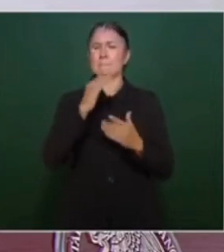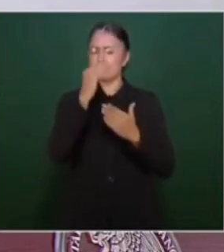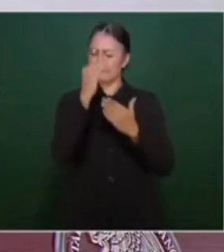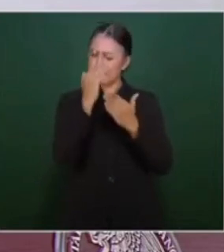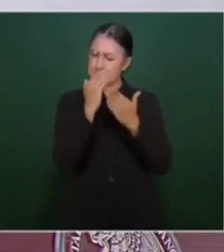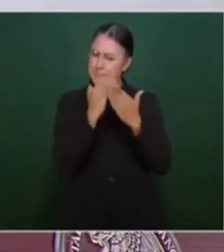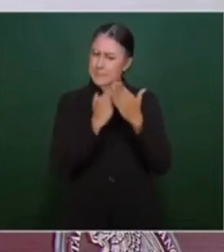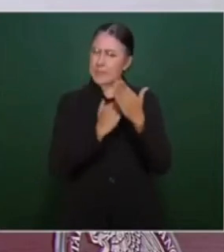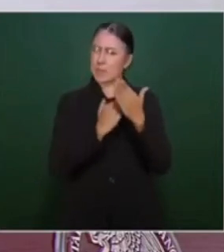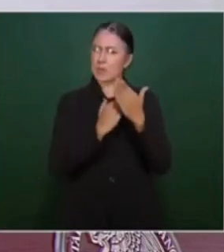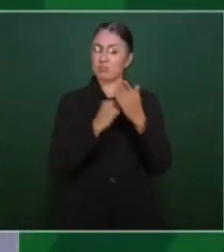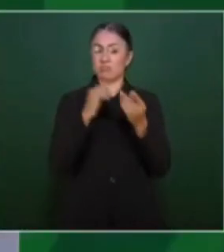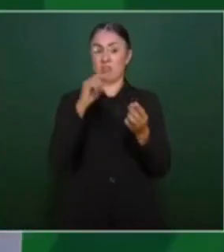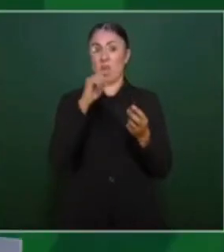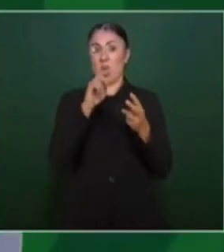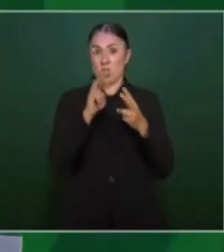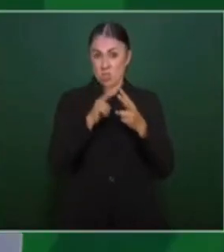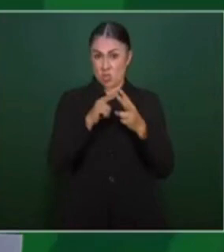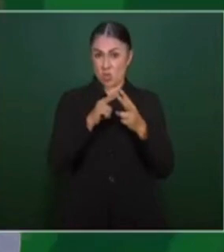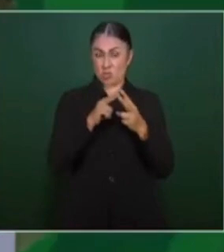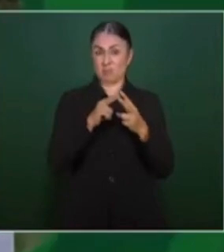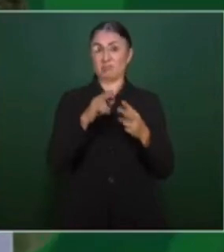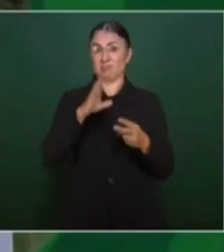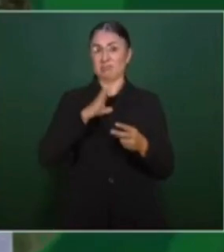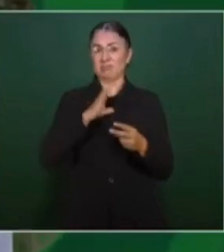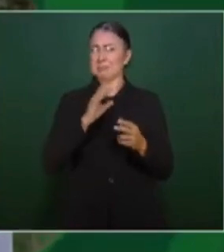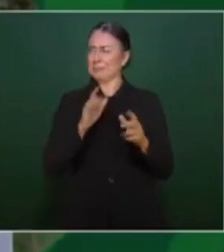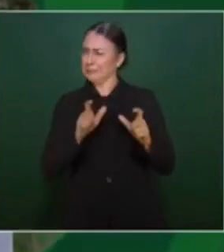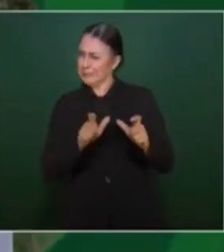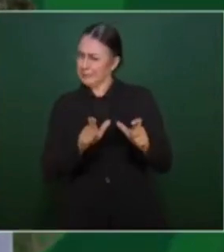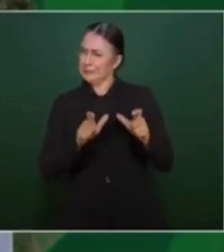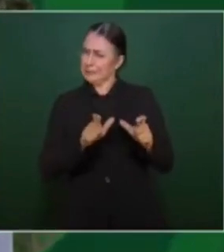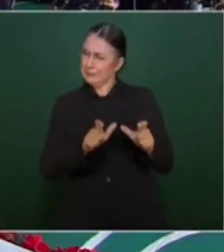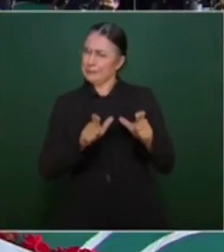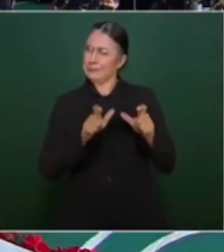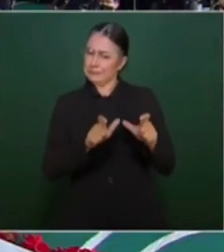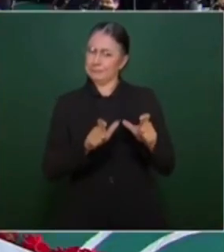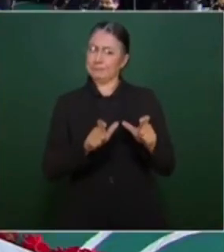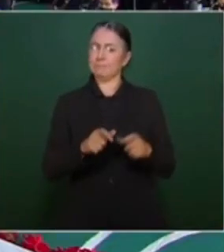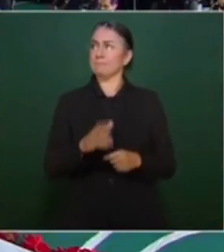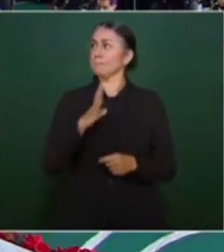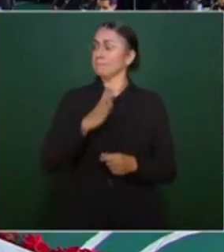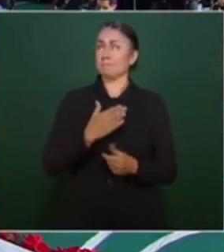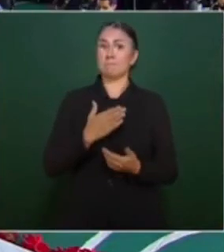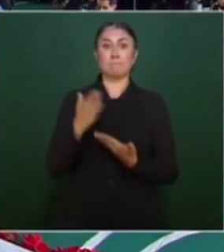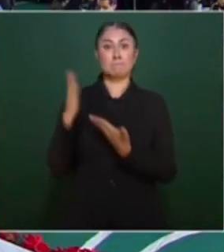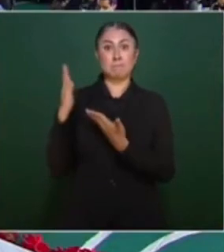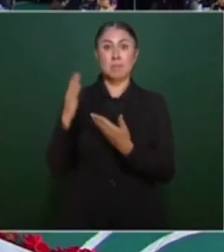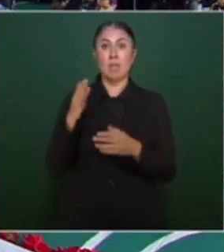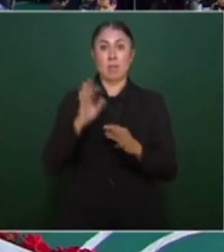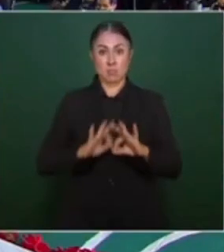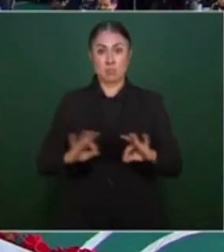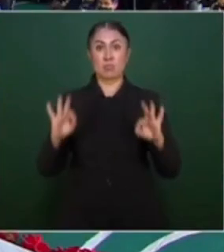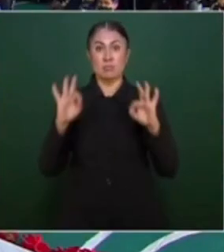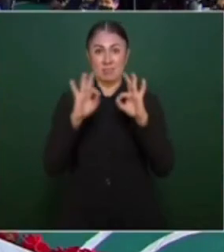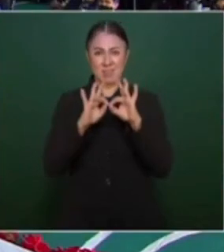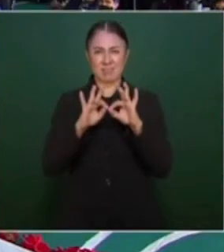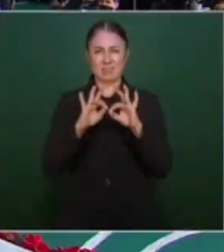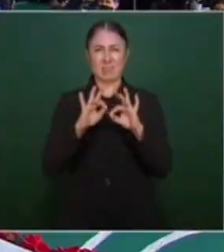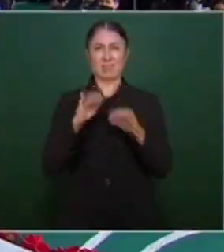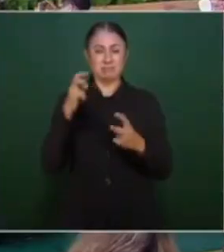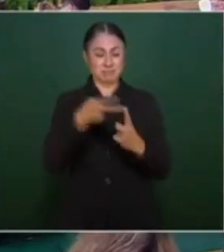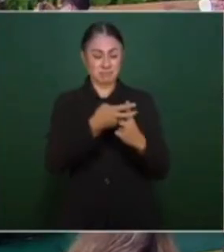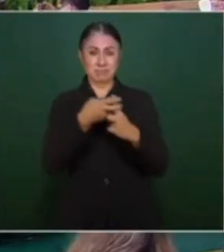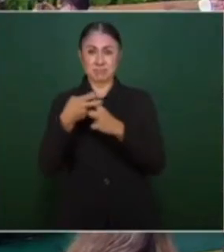están contenidos. Pero hay una parte importante, aquí podemos ver En el secuestro, aunque está hacia la alza,